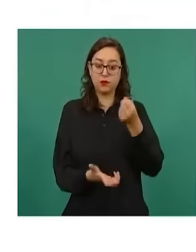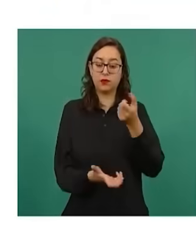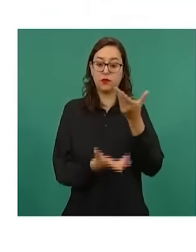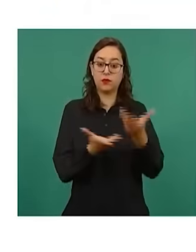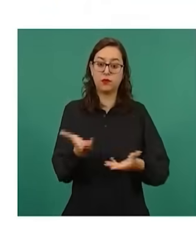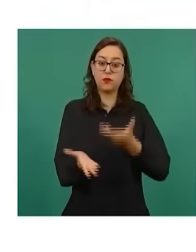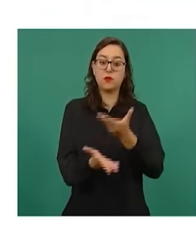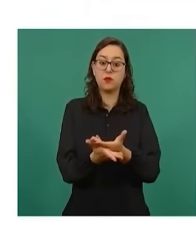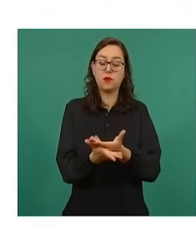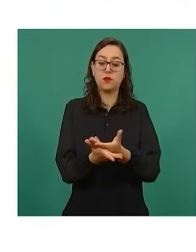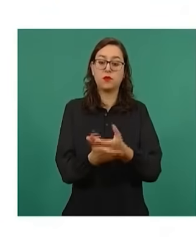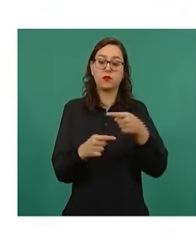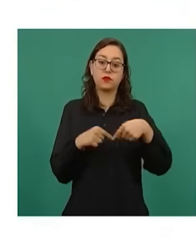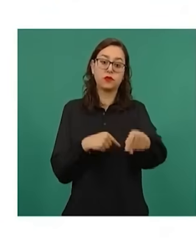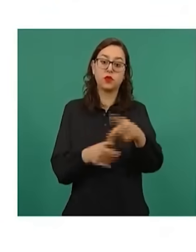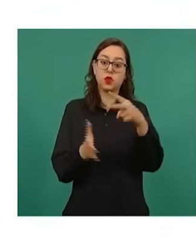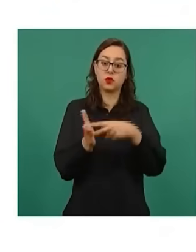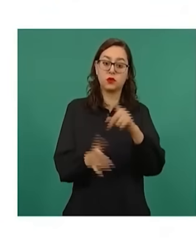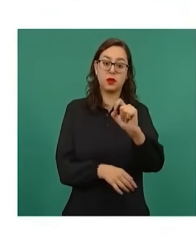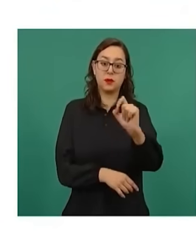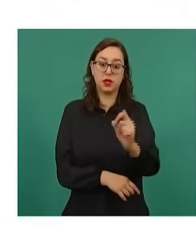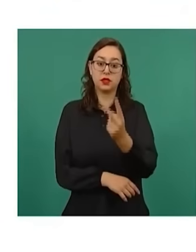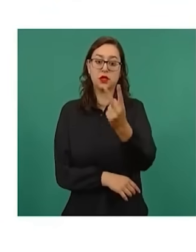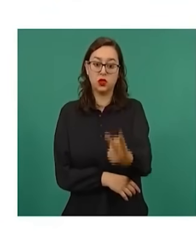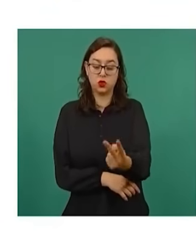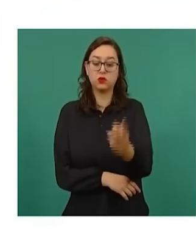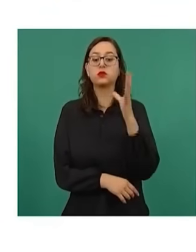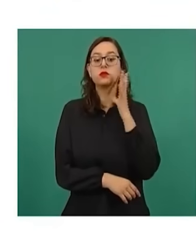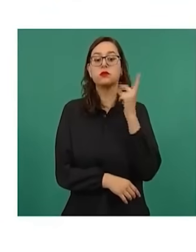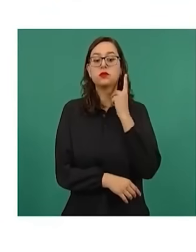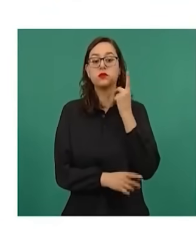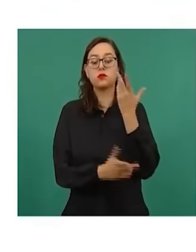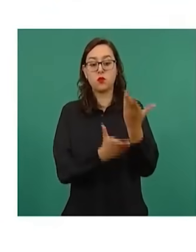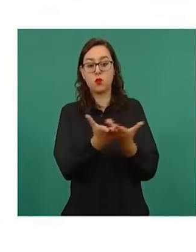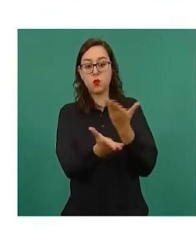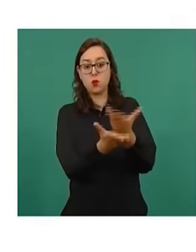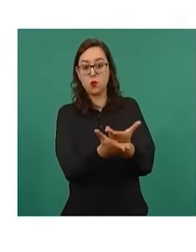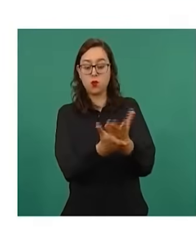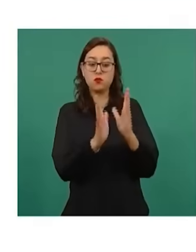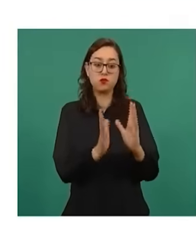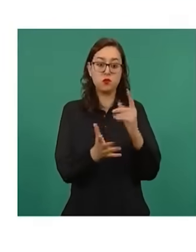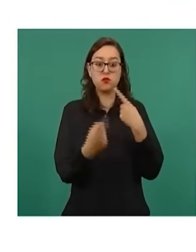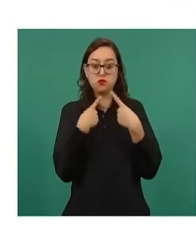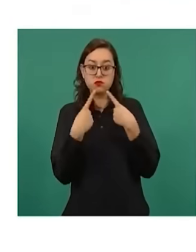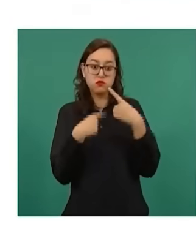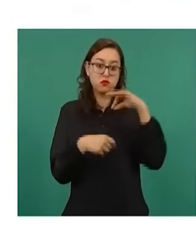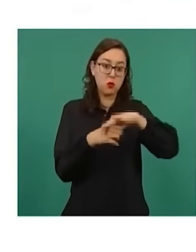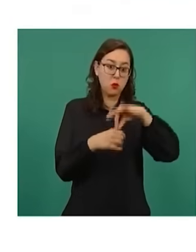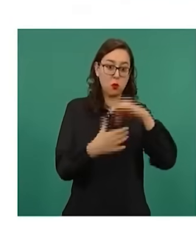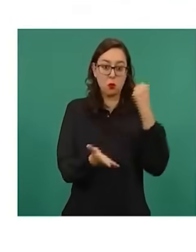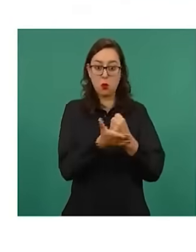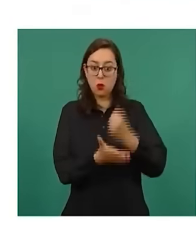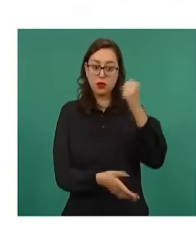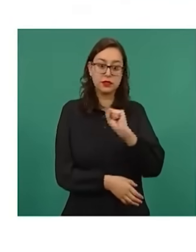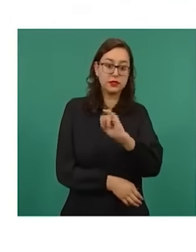Bienvenidos a un video más pues este es uno de esos videos para humillar a la oposición más que nada al pan Ya que ellos fueron los que